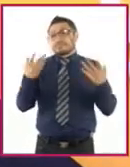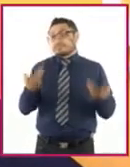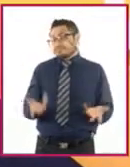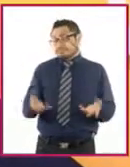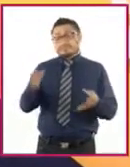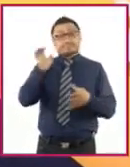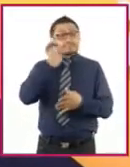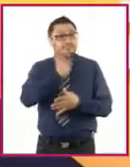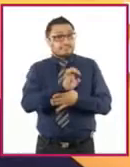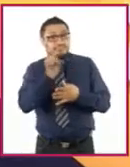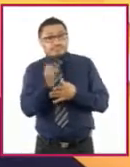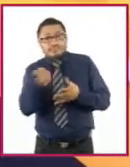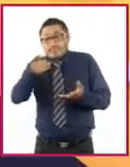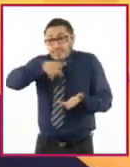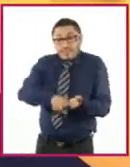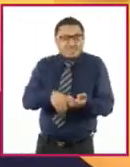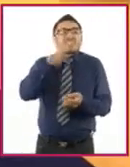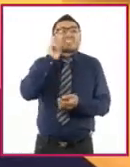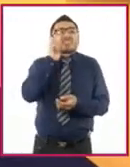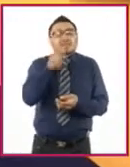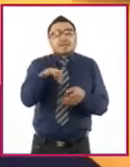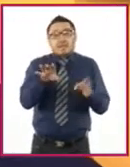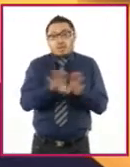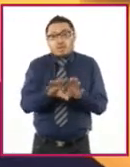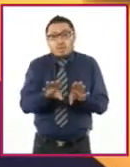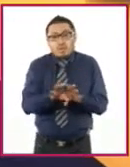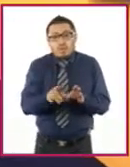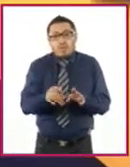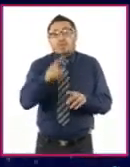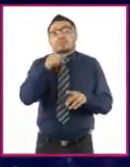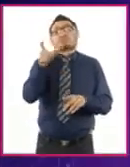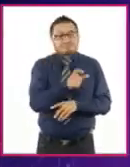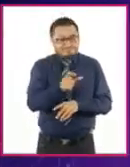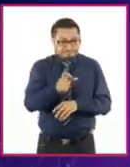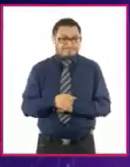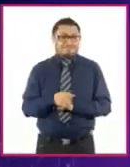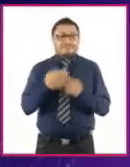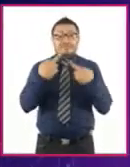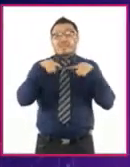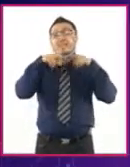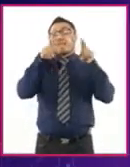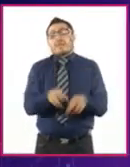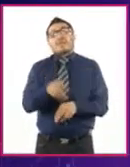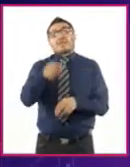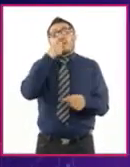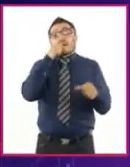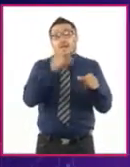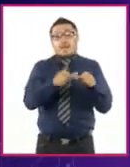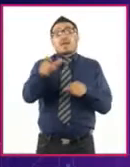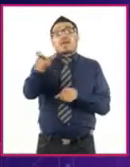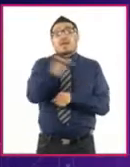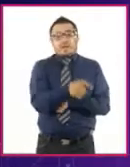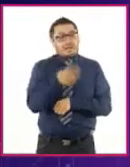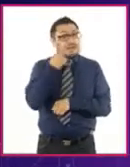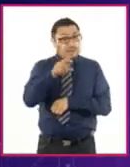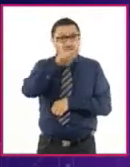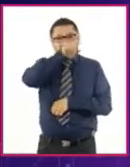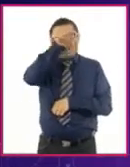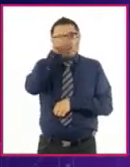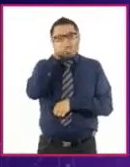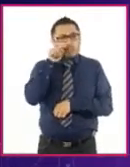pelotas por caja le representaremos con x, es decir, será la incógnita de la ecuación